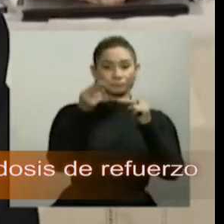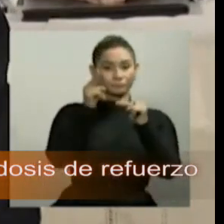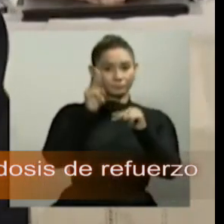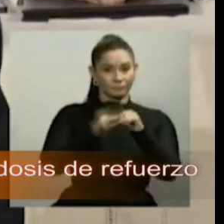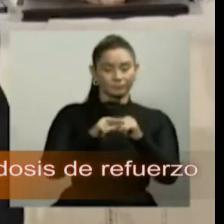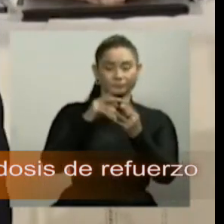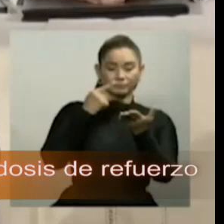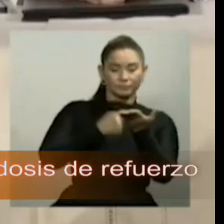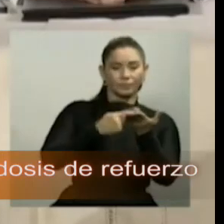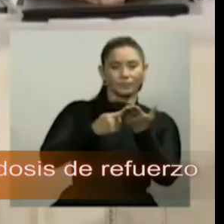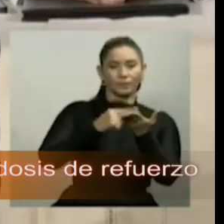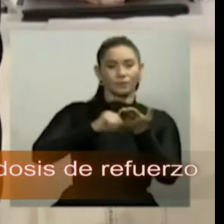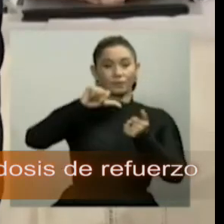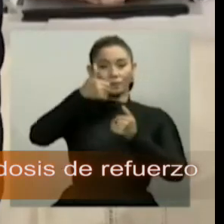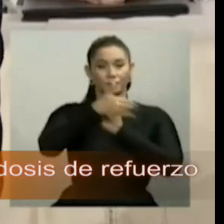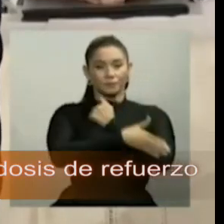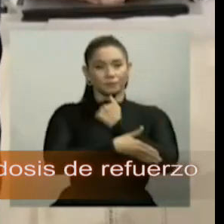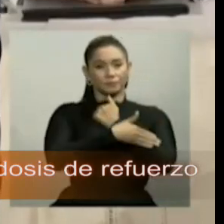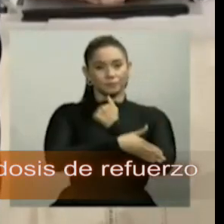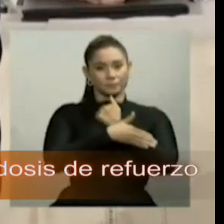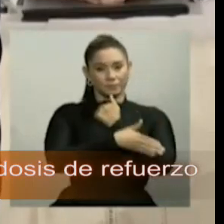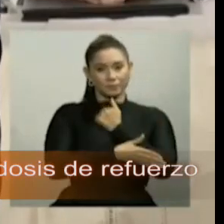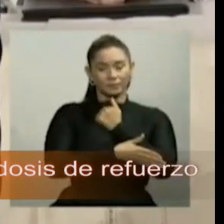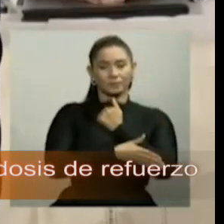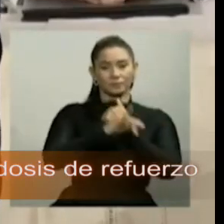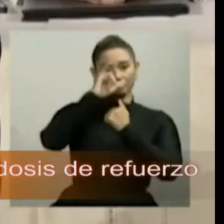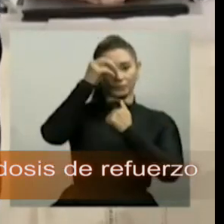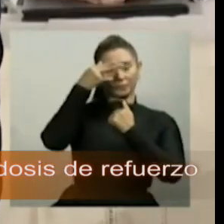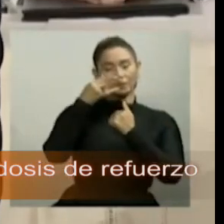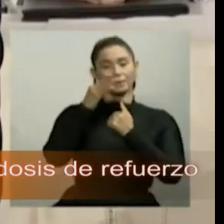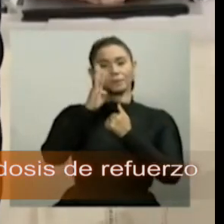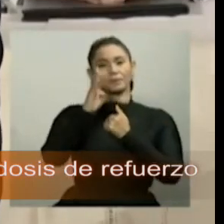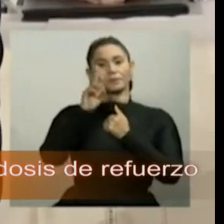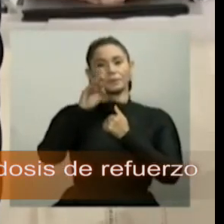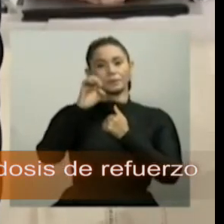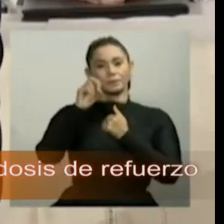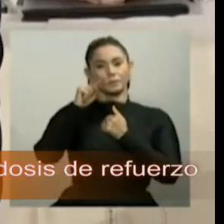analizado también países como el Emiratos Árabes Unidos, Bahrein,